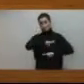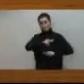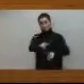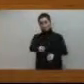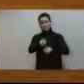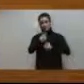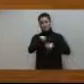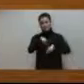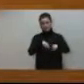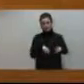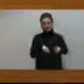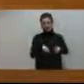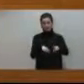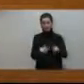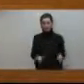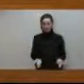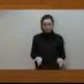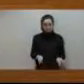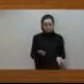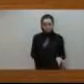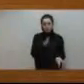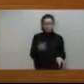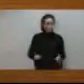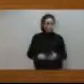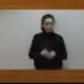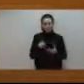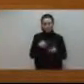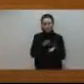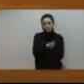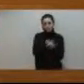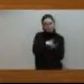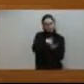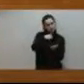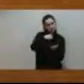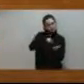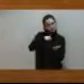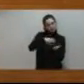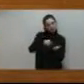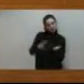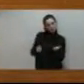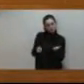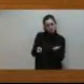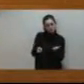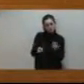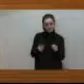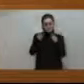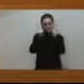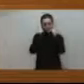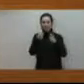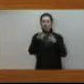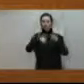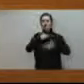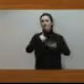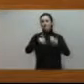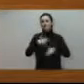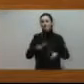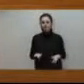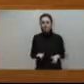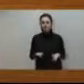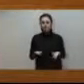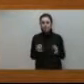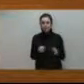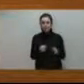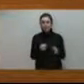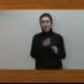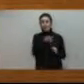total, a lo mejor, lo sustancial, 40 folios. Ustedes han estado intentando marear la perdiz. En 5 de marzo de